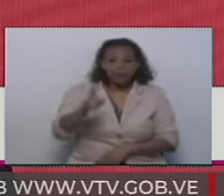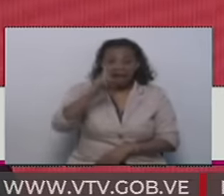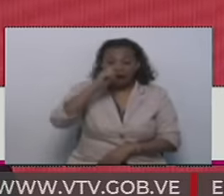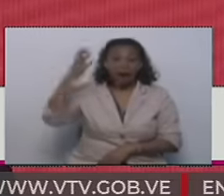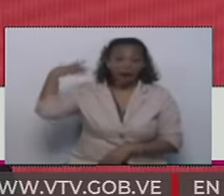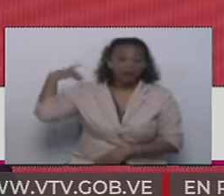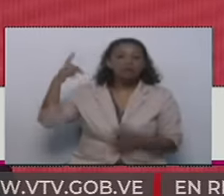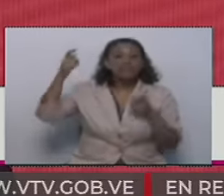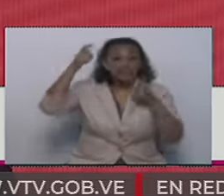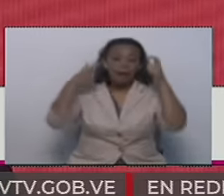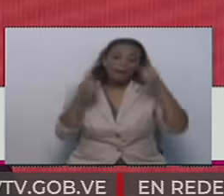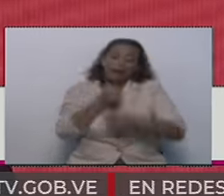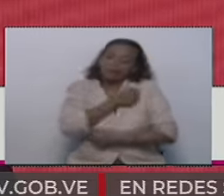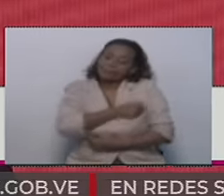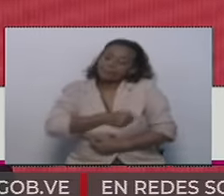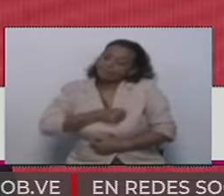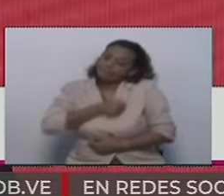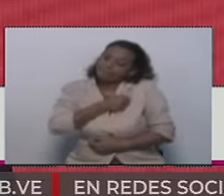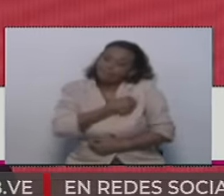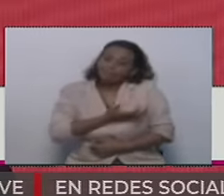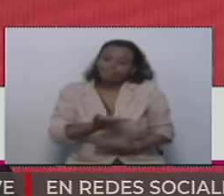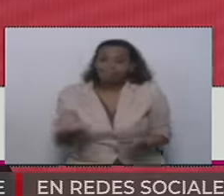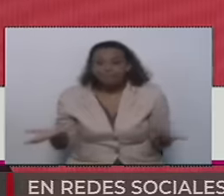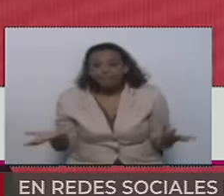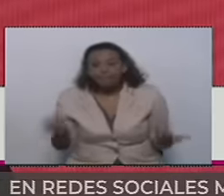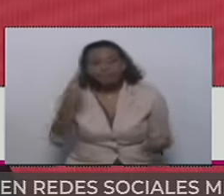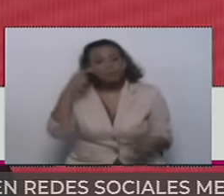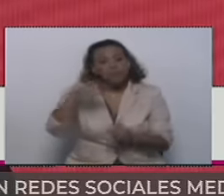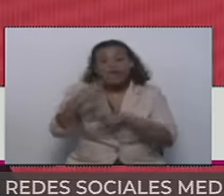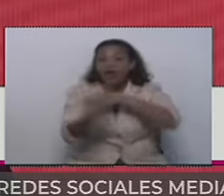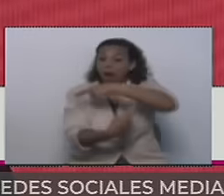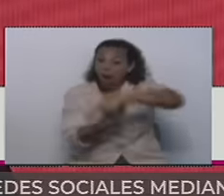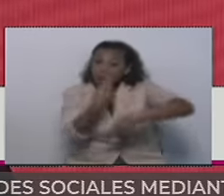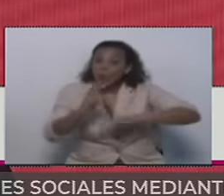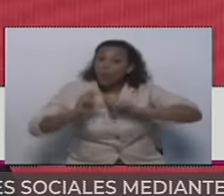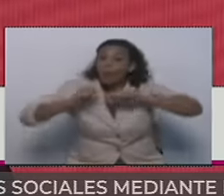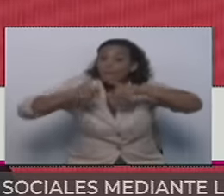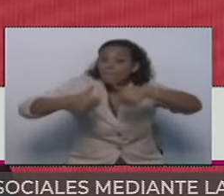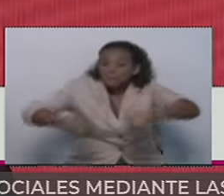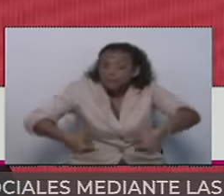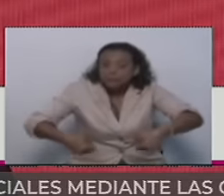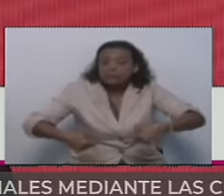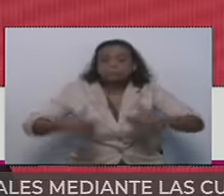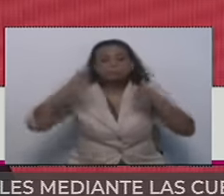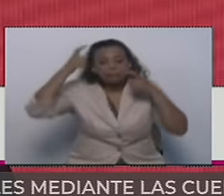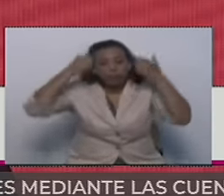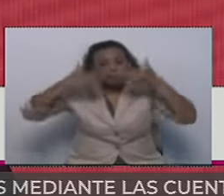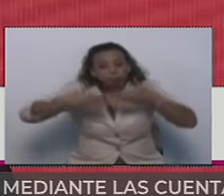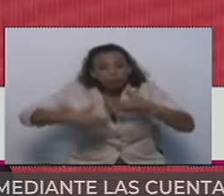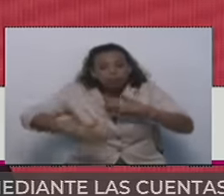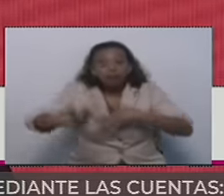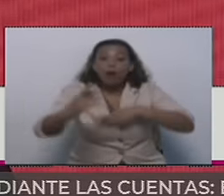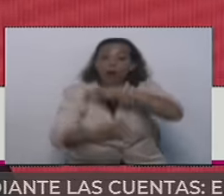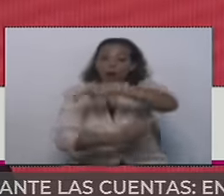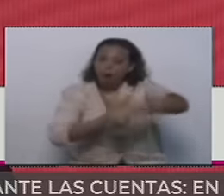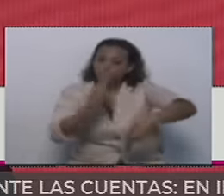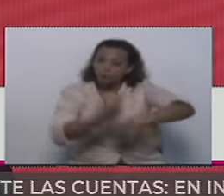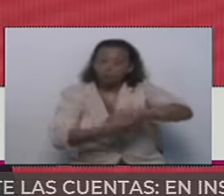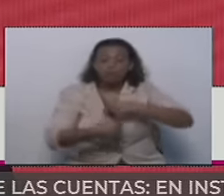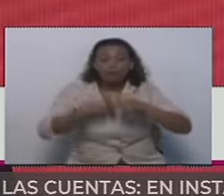época, lamentablemente, siendo la revolución bolivariana una revolución